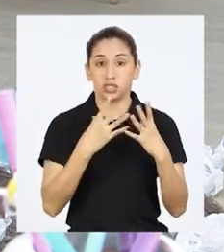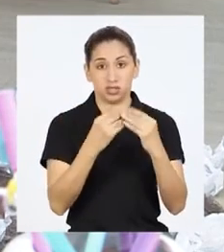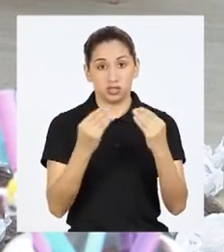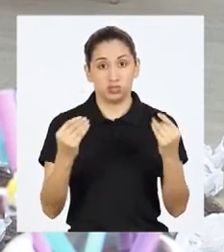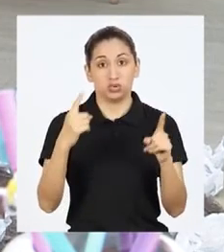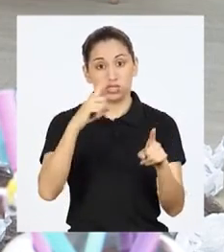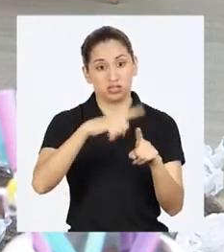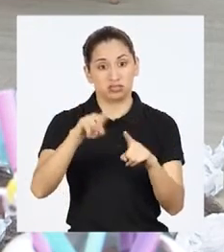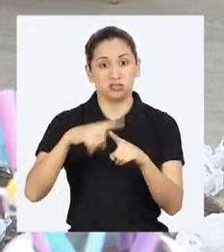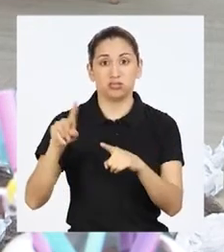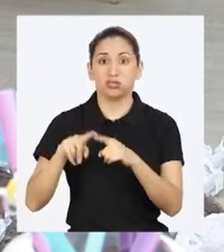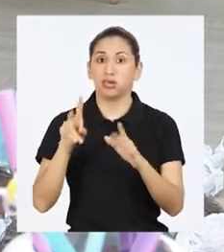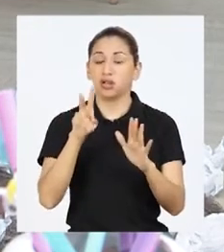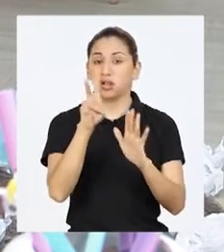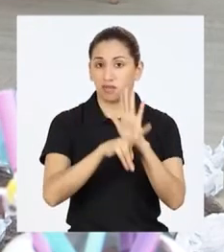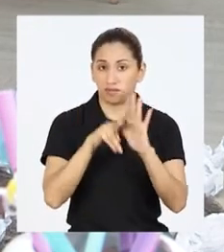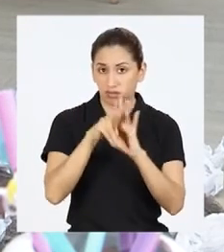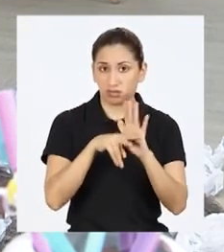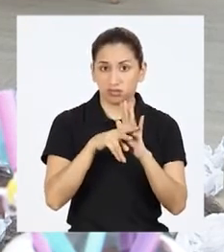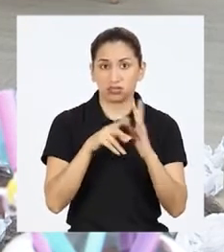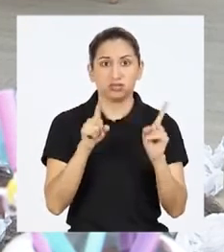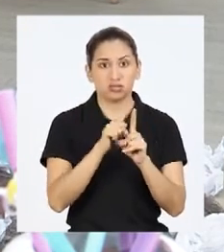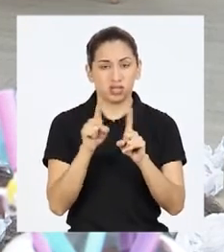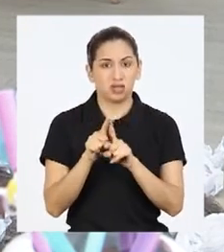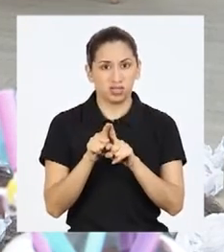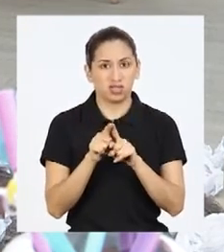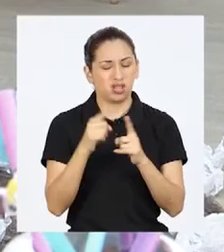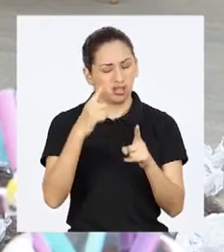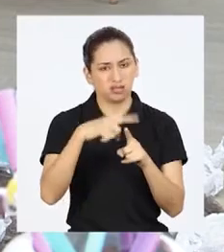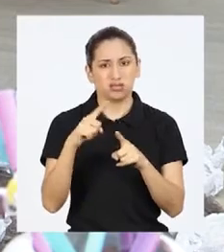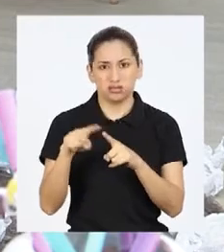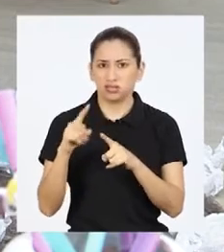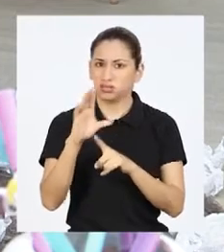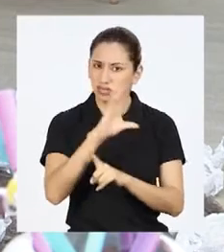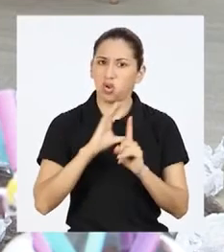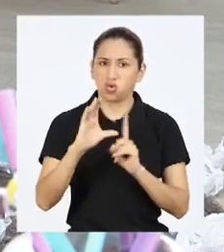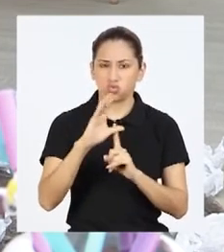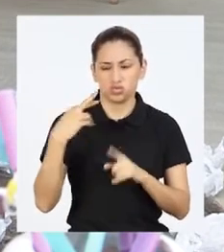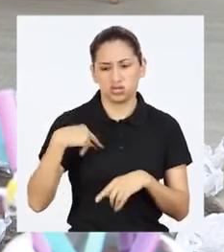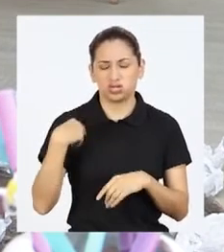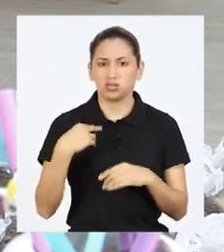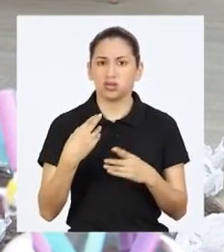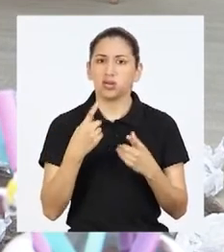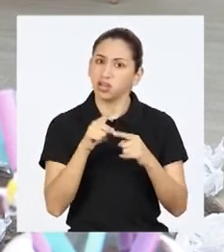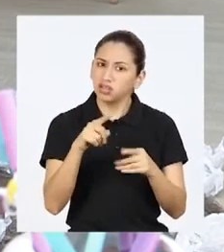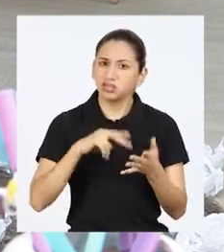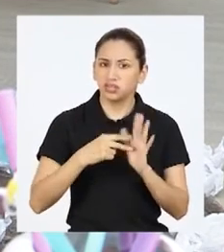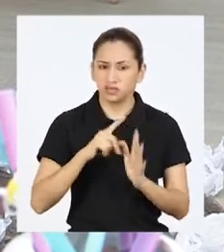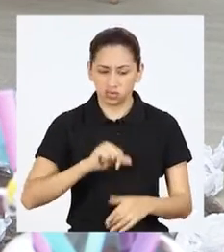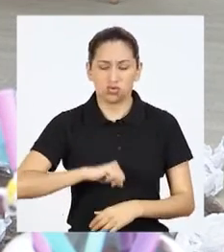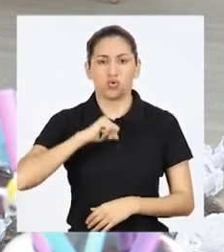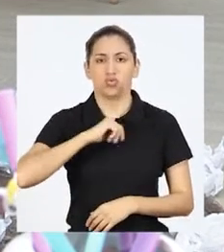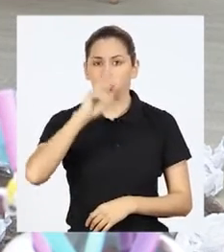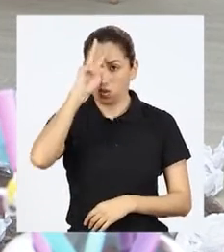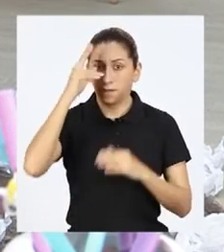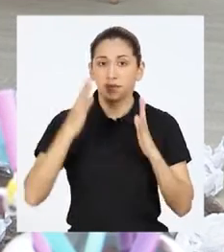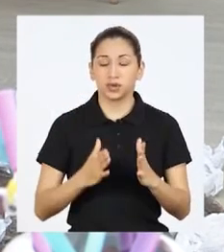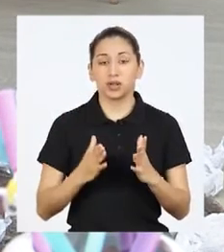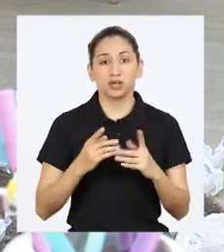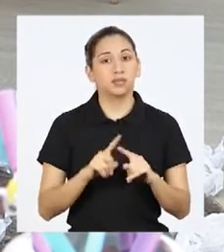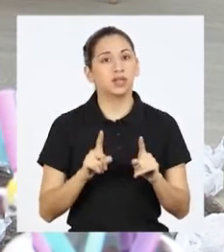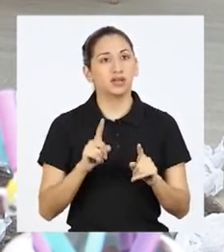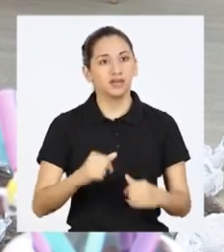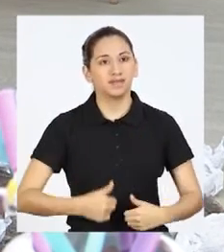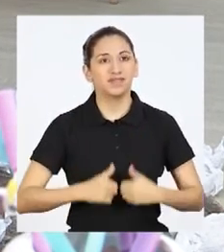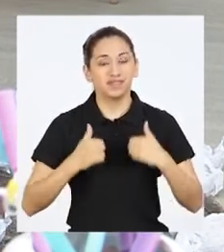geográfica, biológica, cultural, étnica, etc. Y esto es motivo de orgullo como peruanas y peruanos. Sin embargo, vivir en